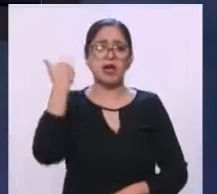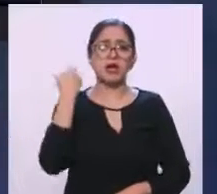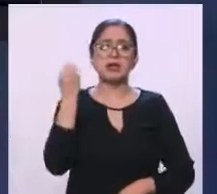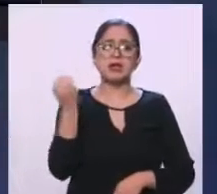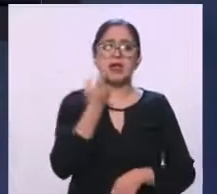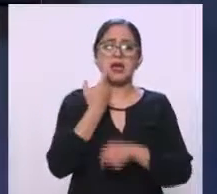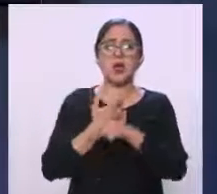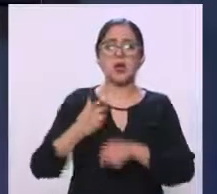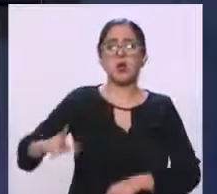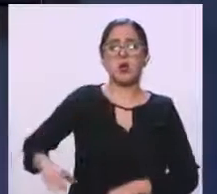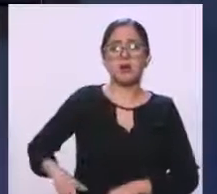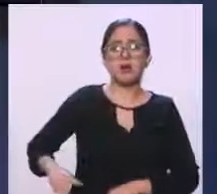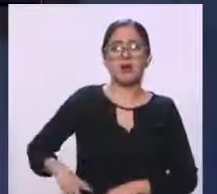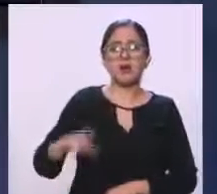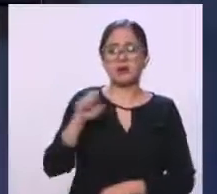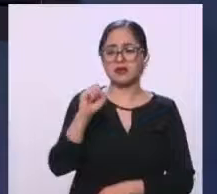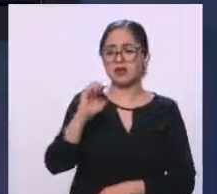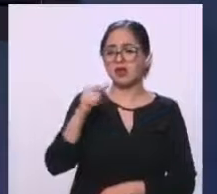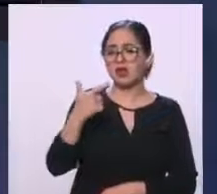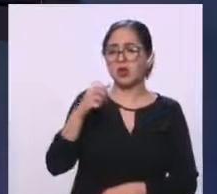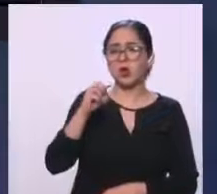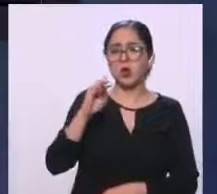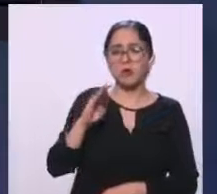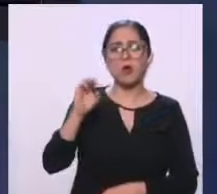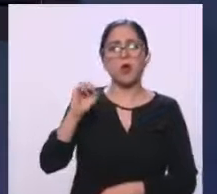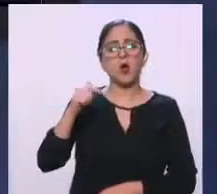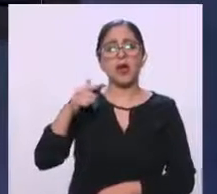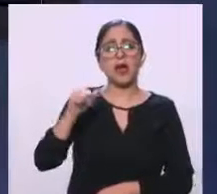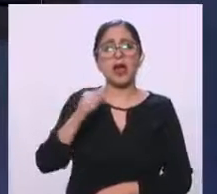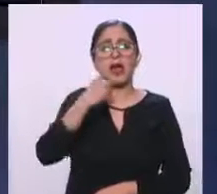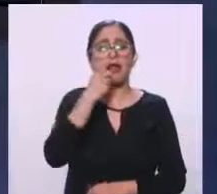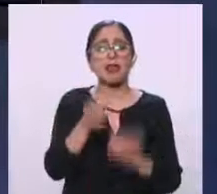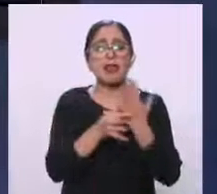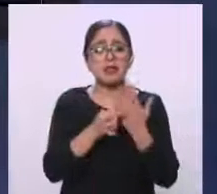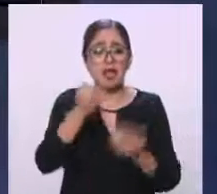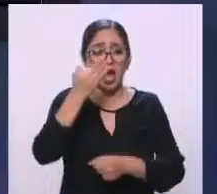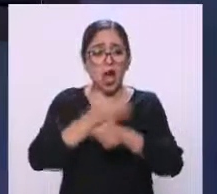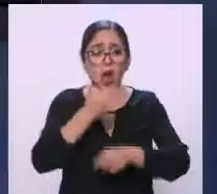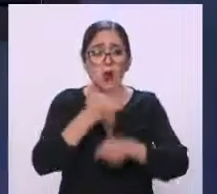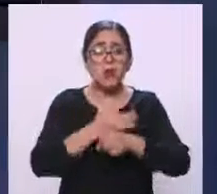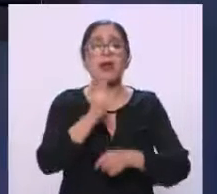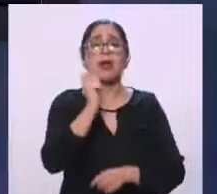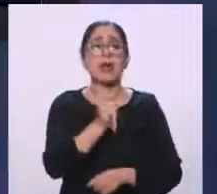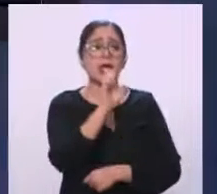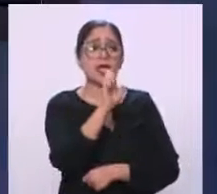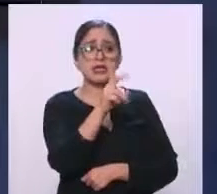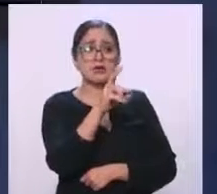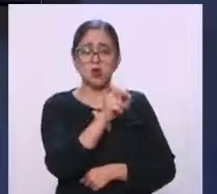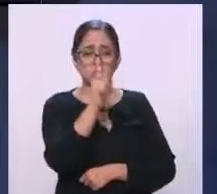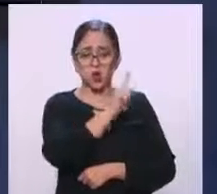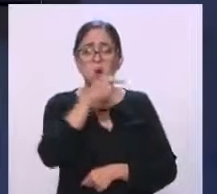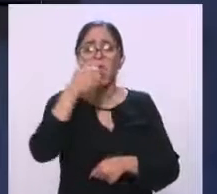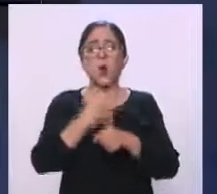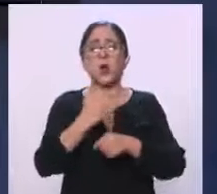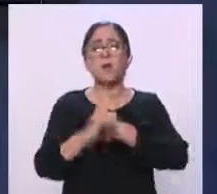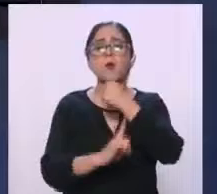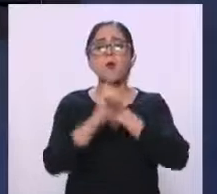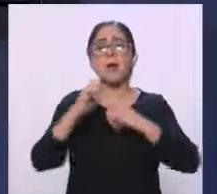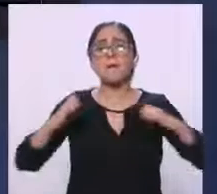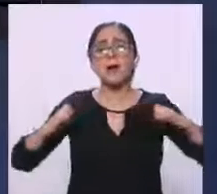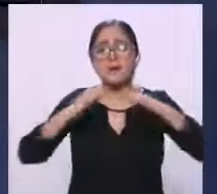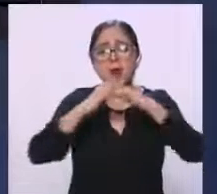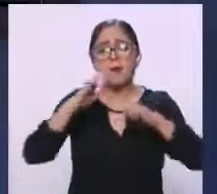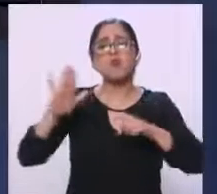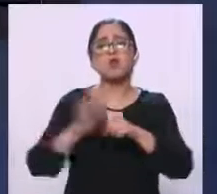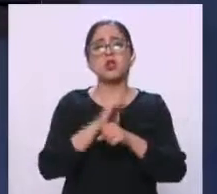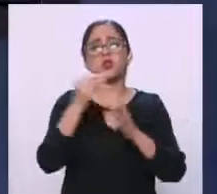Sánchez Cordero, fue muy clara: el país no se encuentra en un estado de excepción, sino de emergencia, por lo que es innecesario imponer